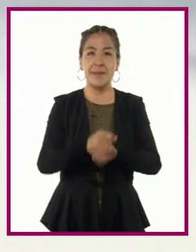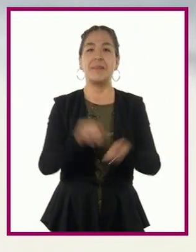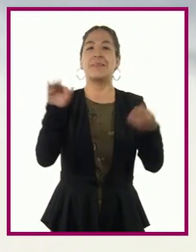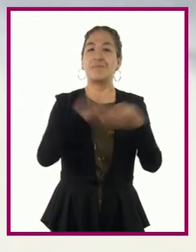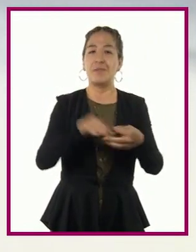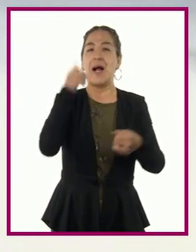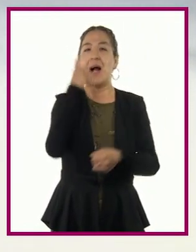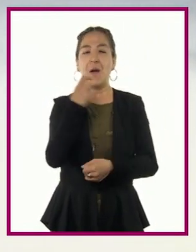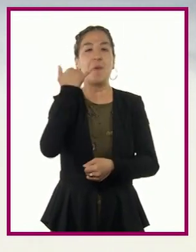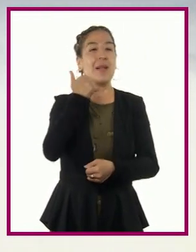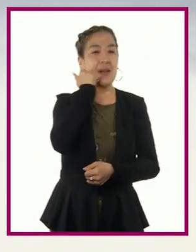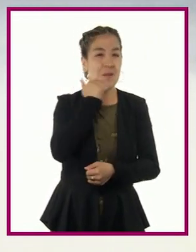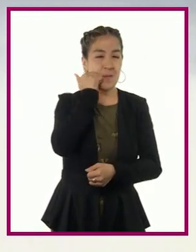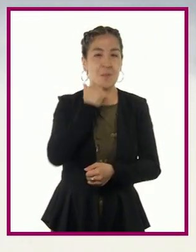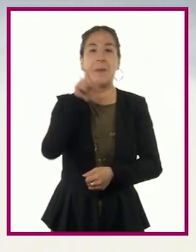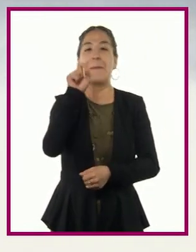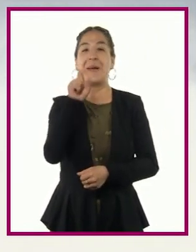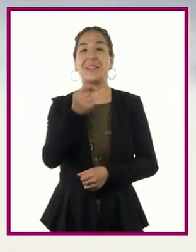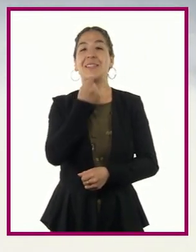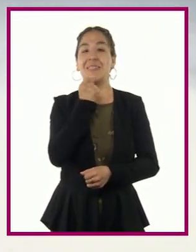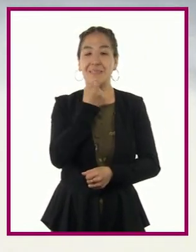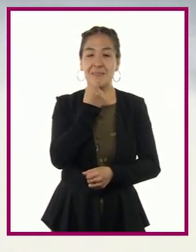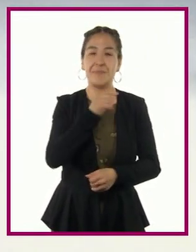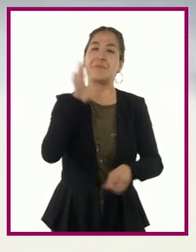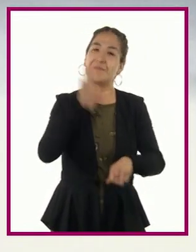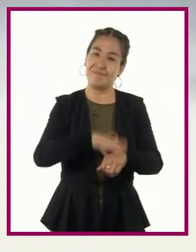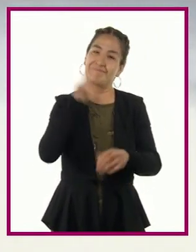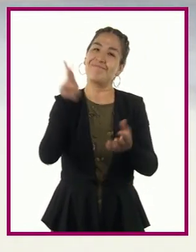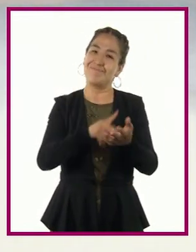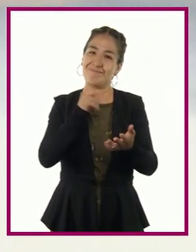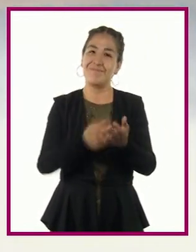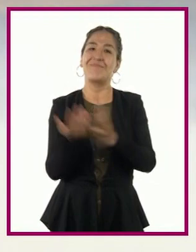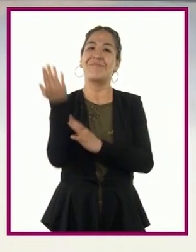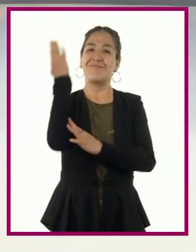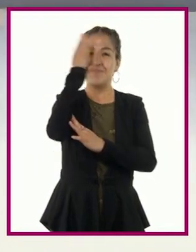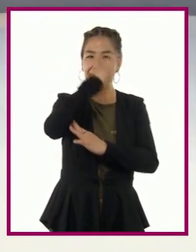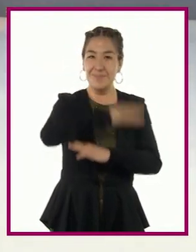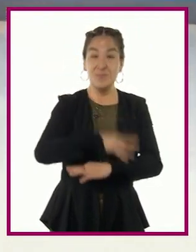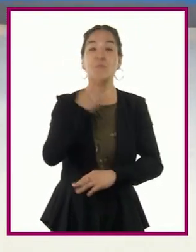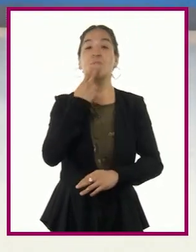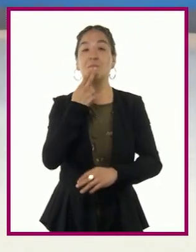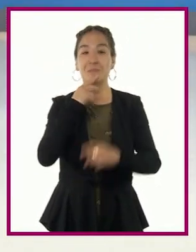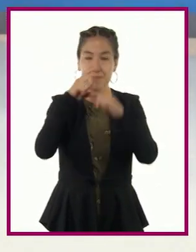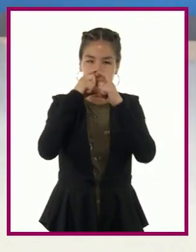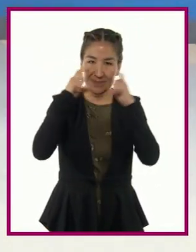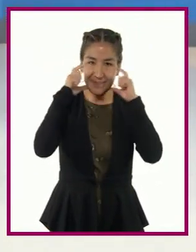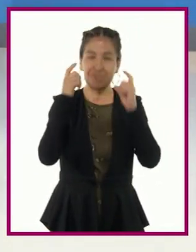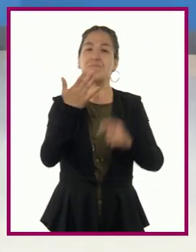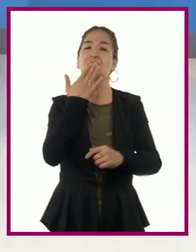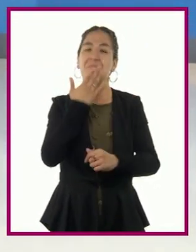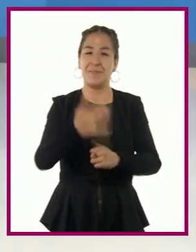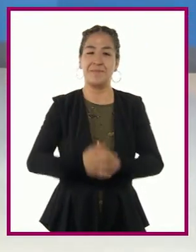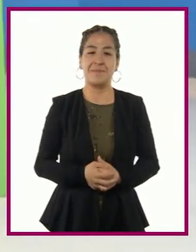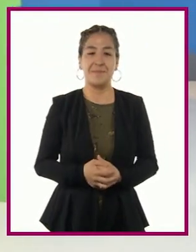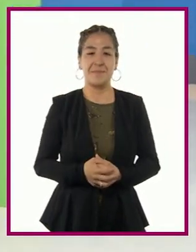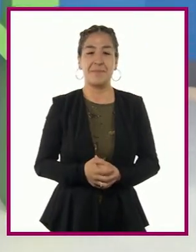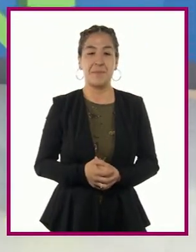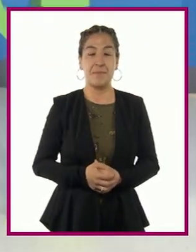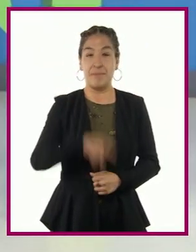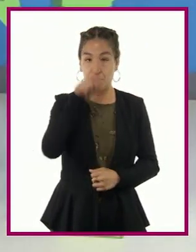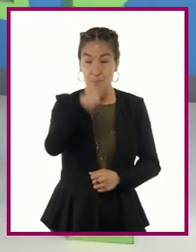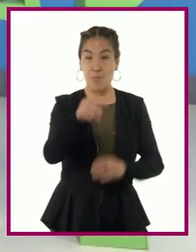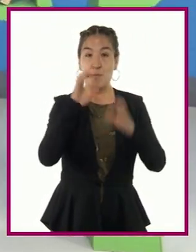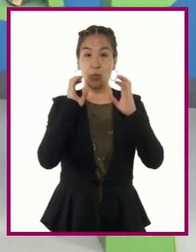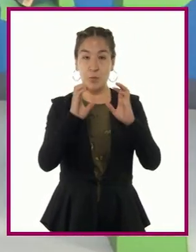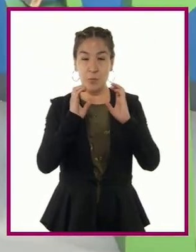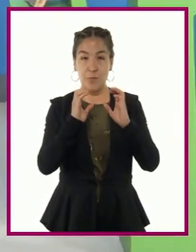agua y jabón durante 20 segundos varias veces al día y usar el cubrebocas de manera correcta. Al cuidarnos